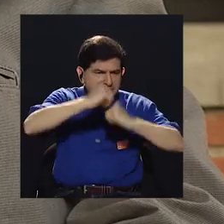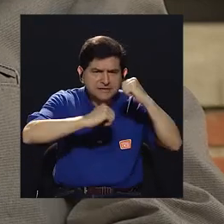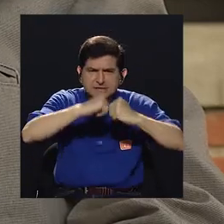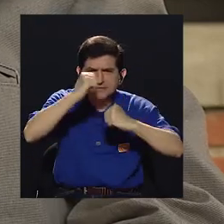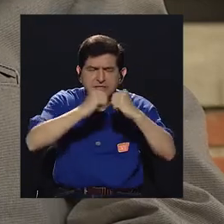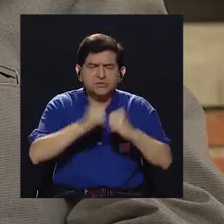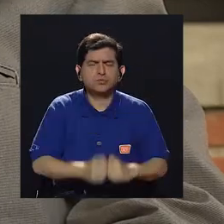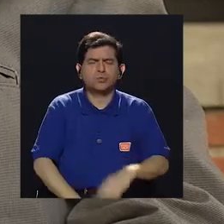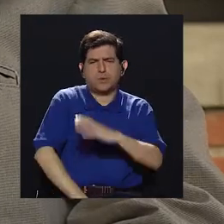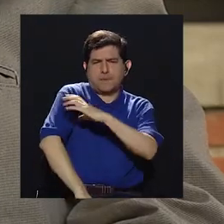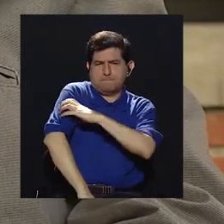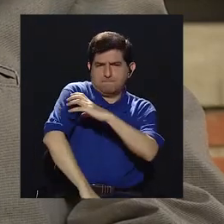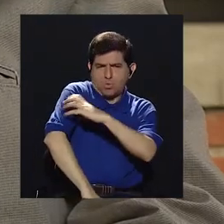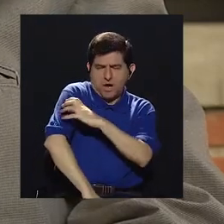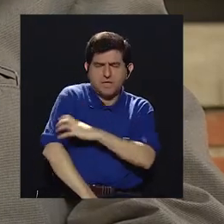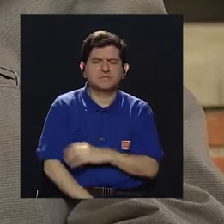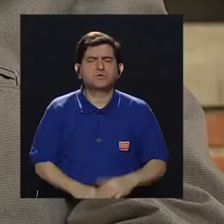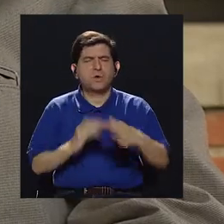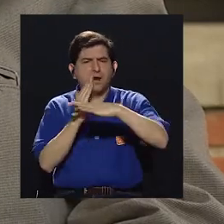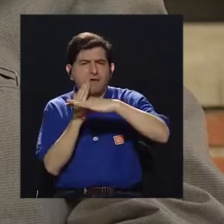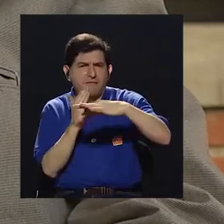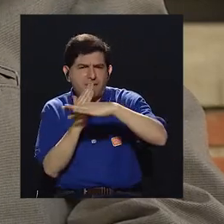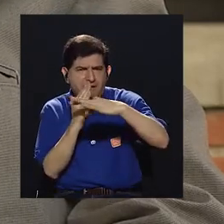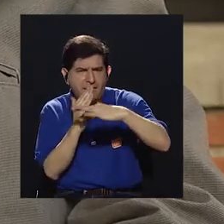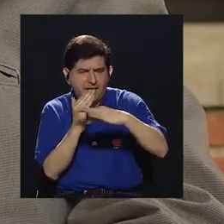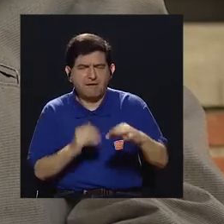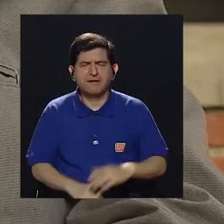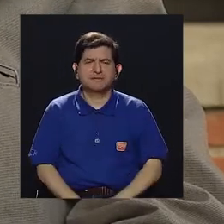estructuras musculares, grasa,